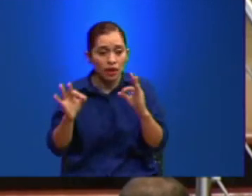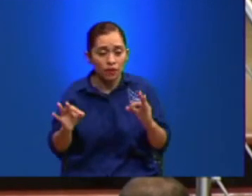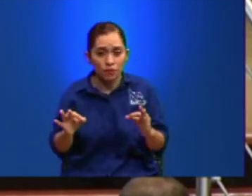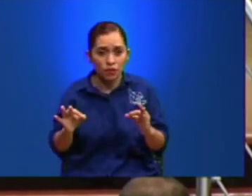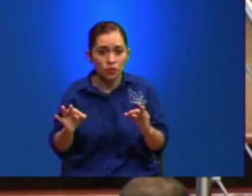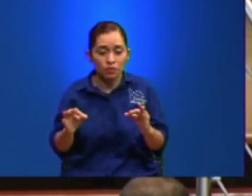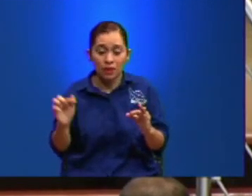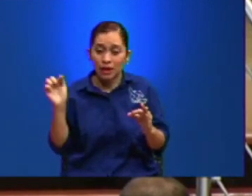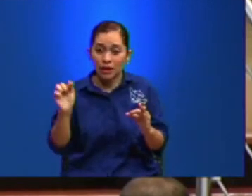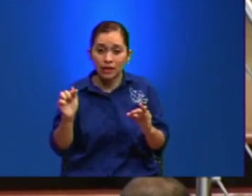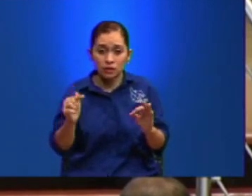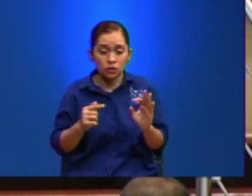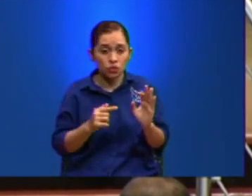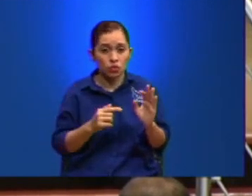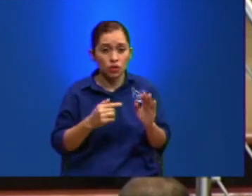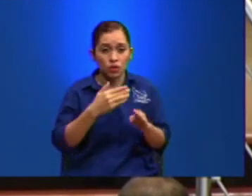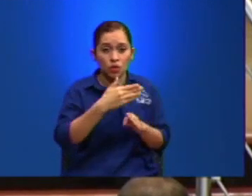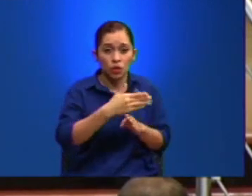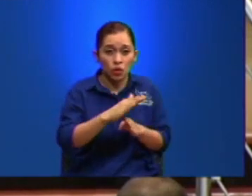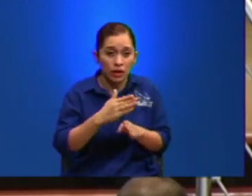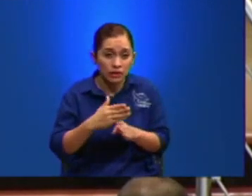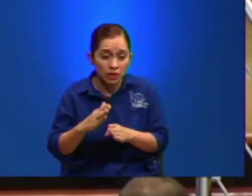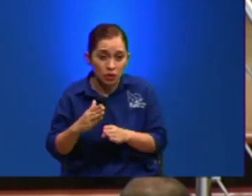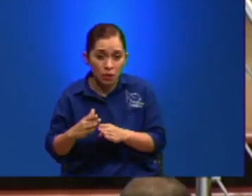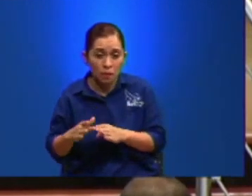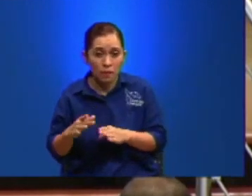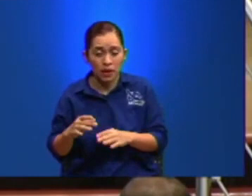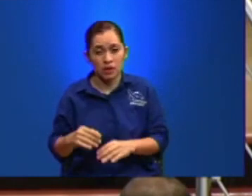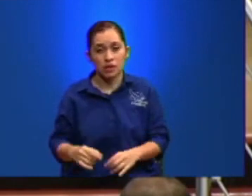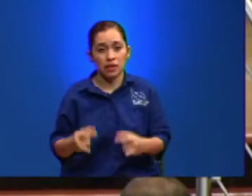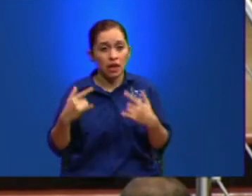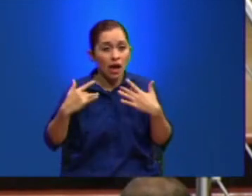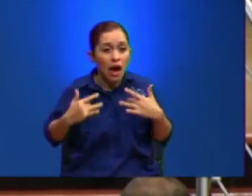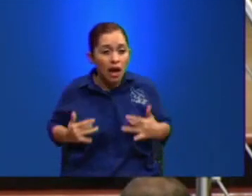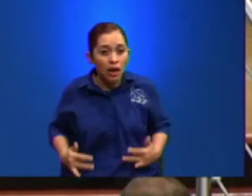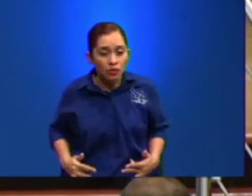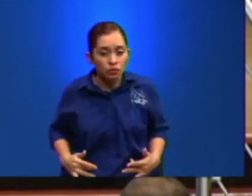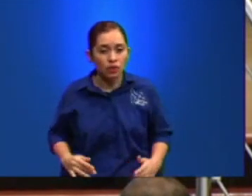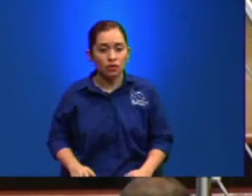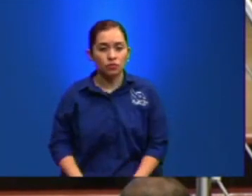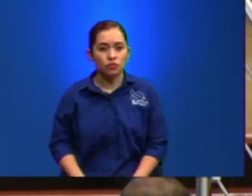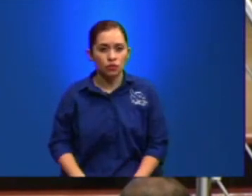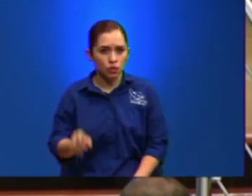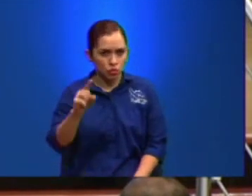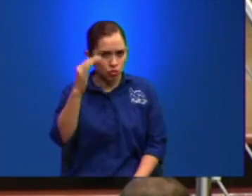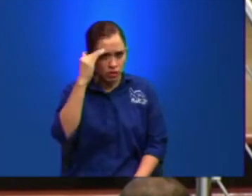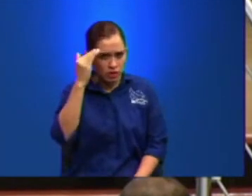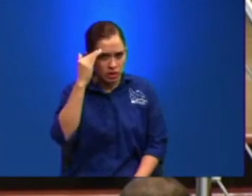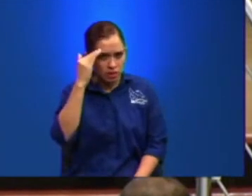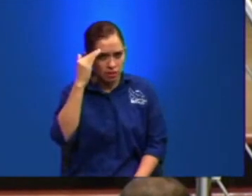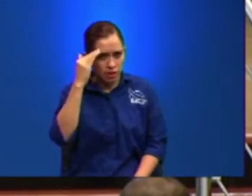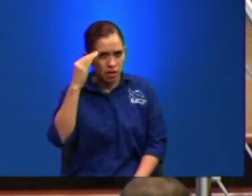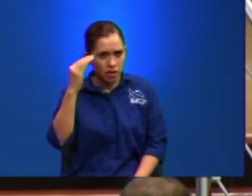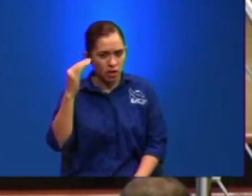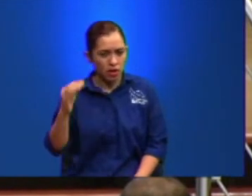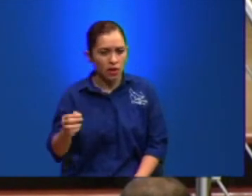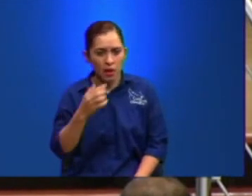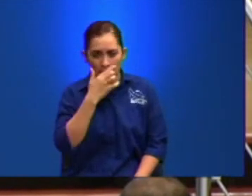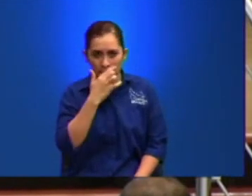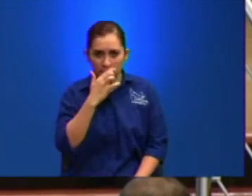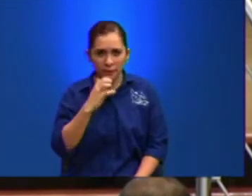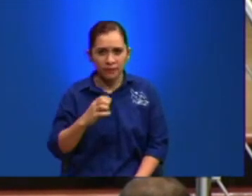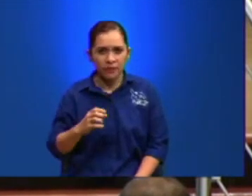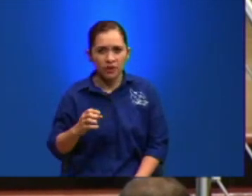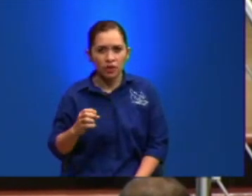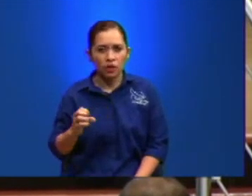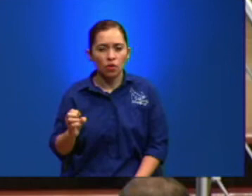en la humanidad por ejemplo usted sabe cuál es lo que la religión dice que es el pecado original ellos no ponen ellos no ponen que el pecado